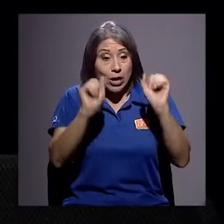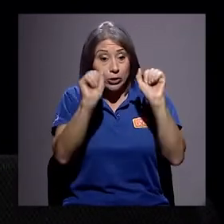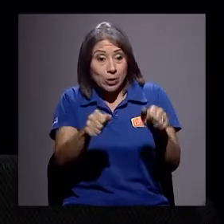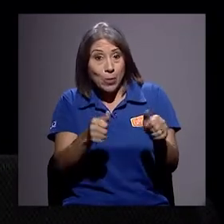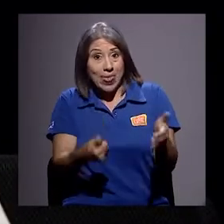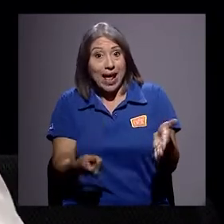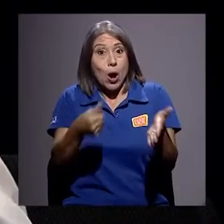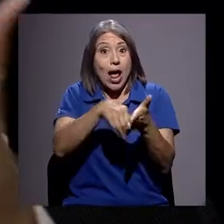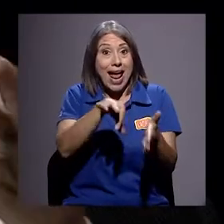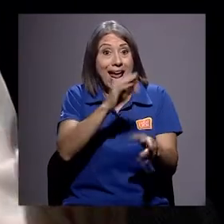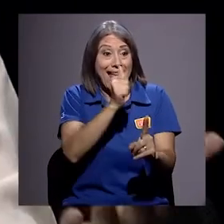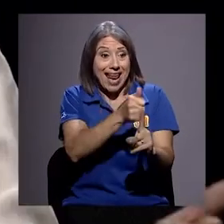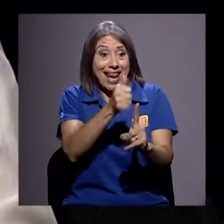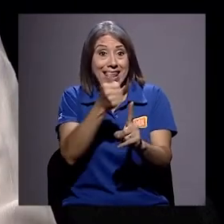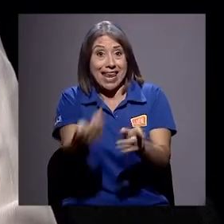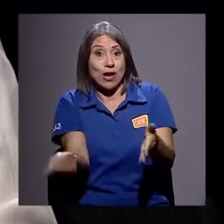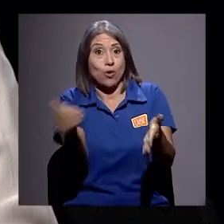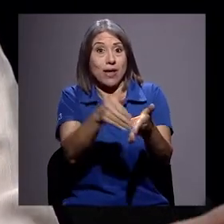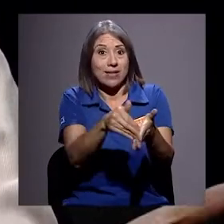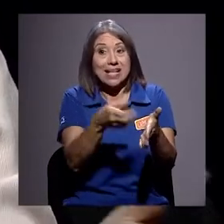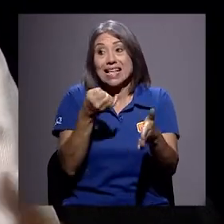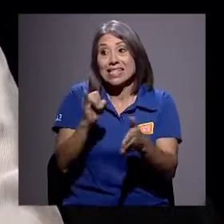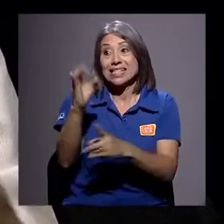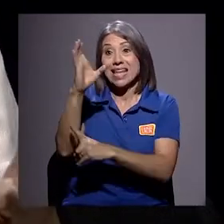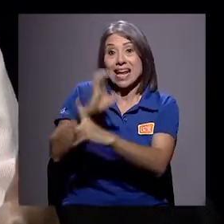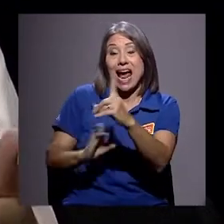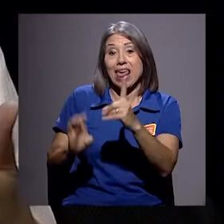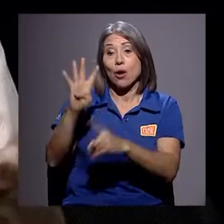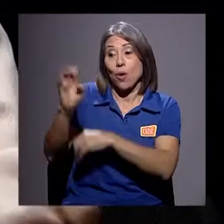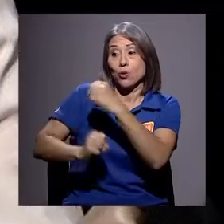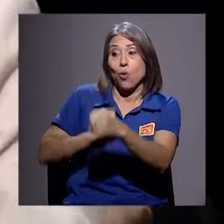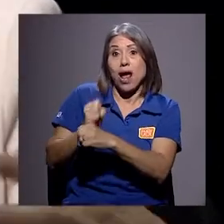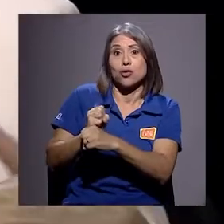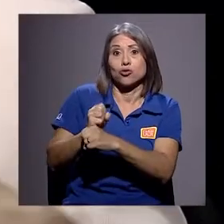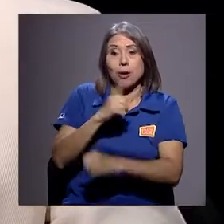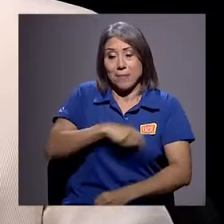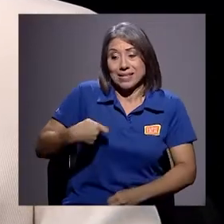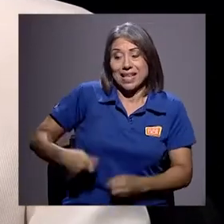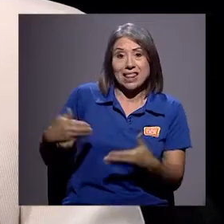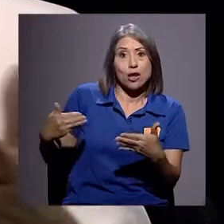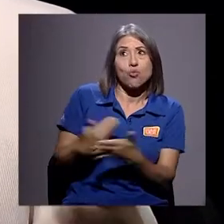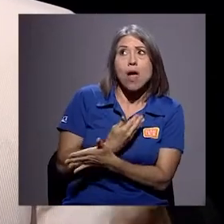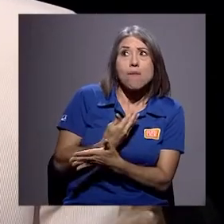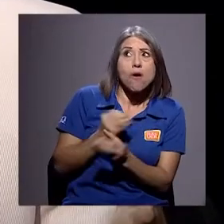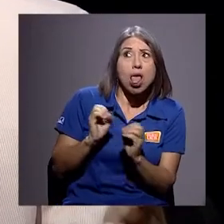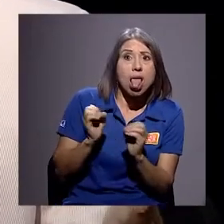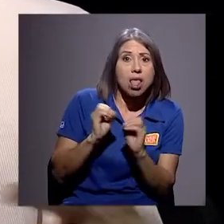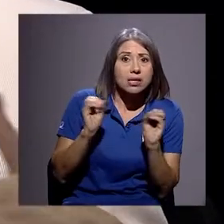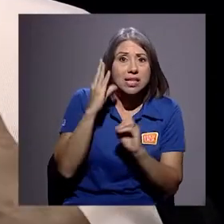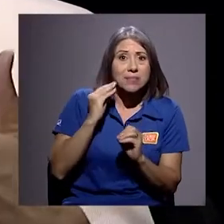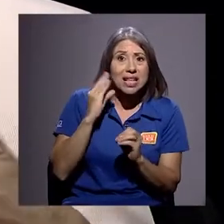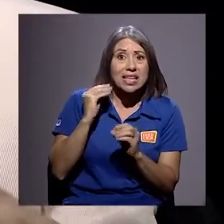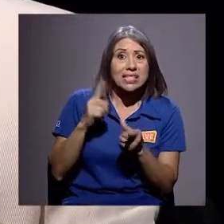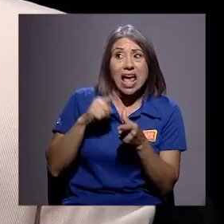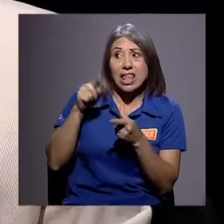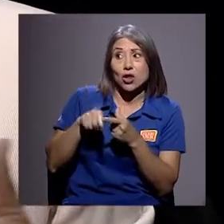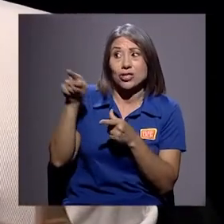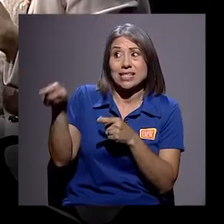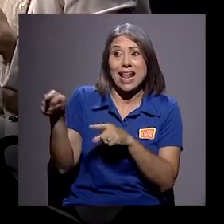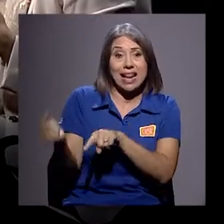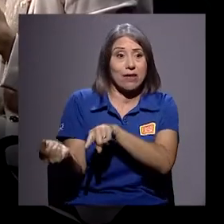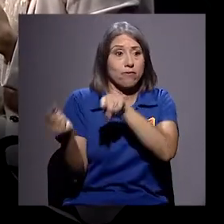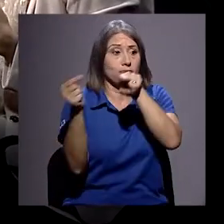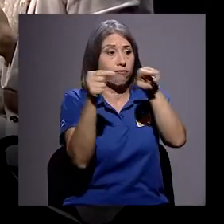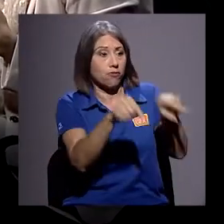diputados cada cuatro años llega un presidente nuevo neófito sin experiencia entonces lo vamos a tirar al ruedo a tener que jugar contra